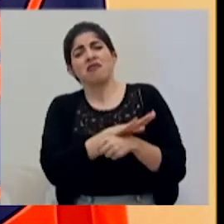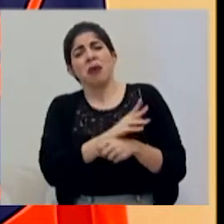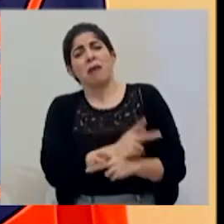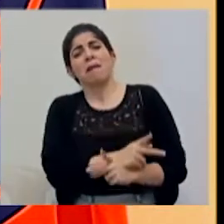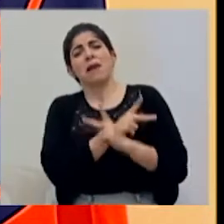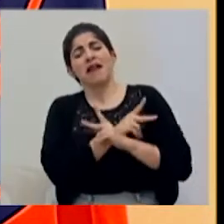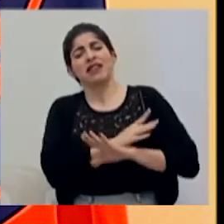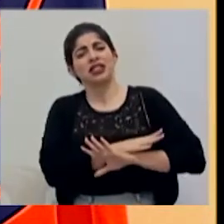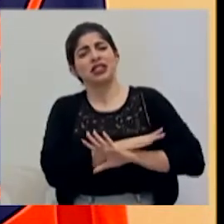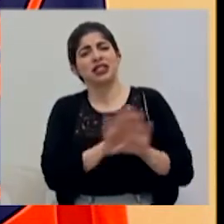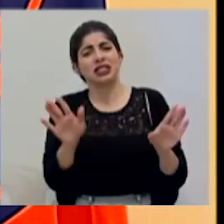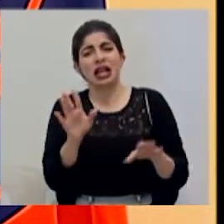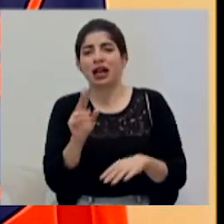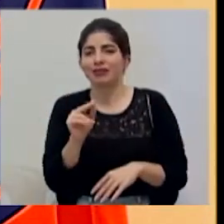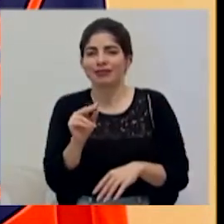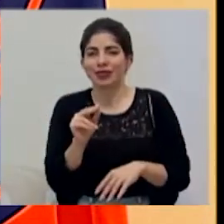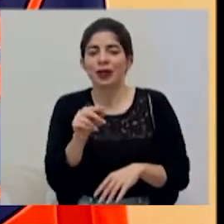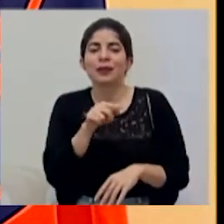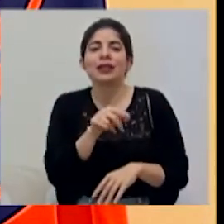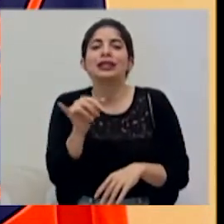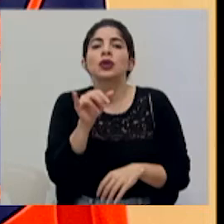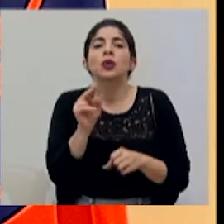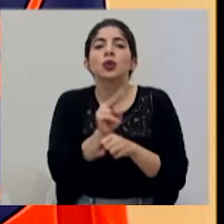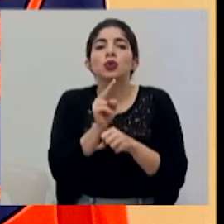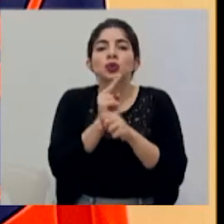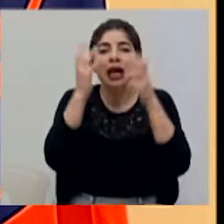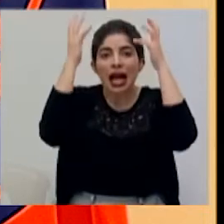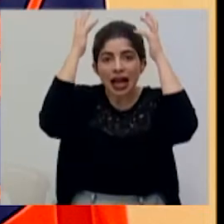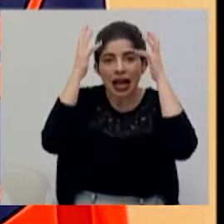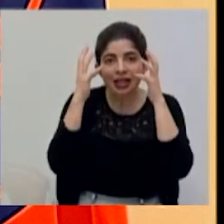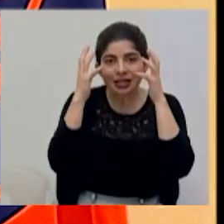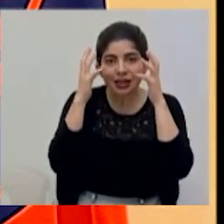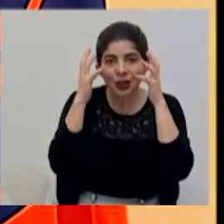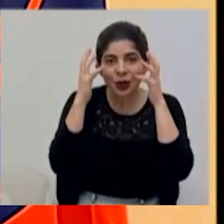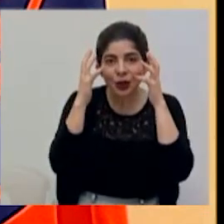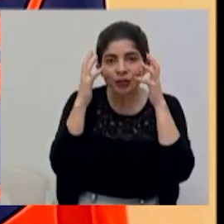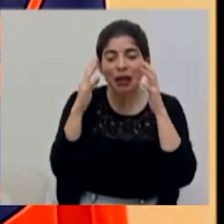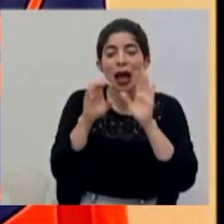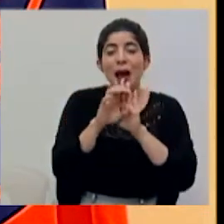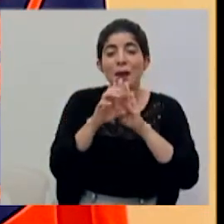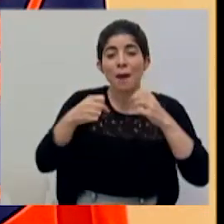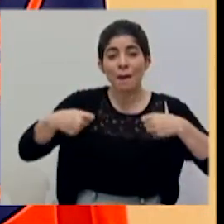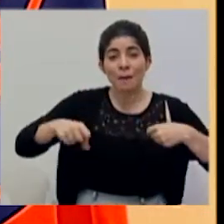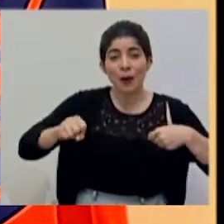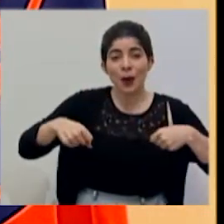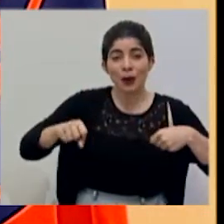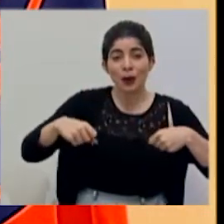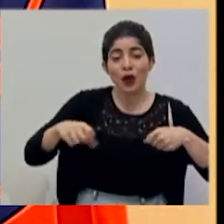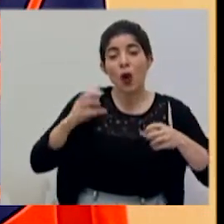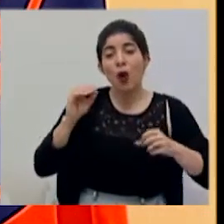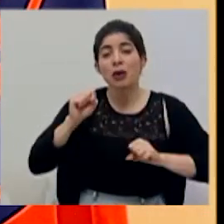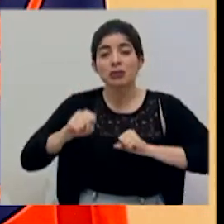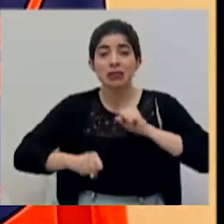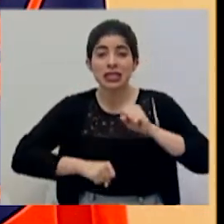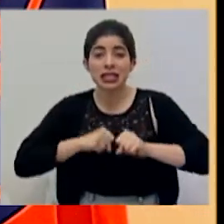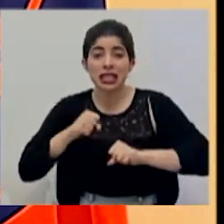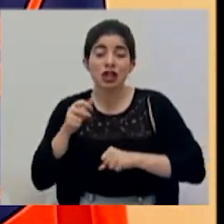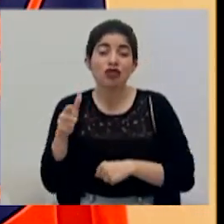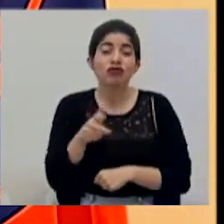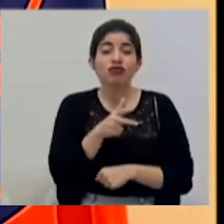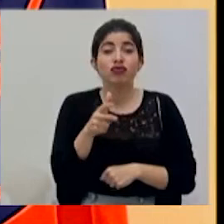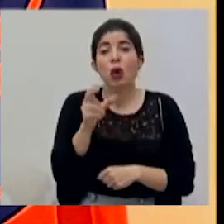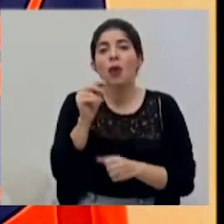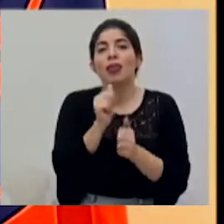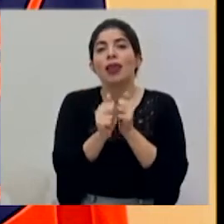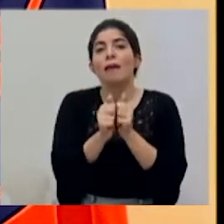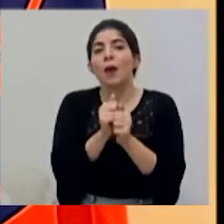preventiva. Siempre decimos que esto es como usar un casco cuando andamos en motocicleta, en bicicleta, hacemos algún